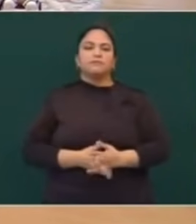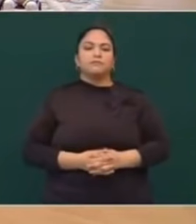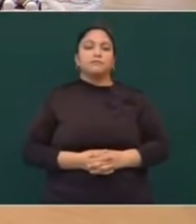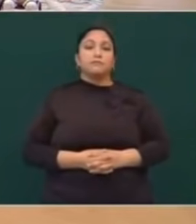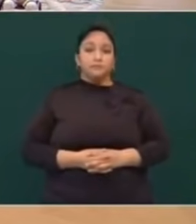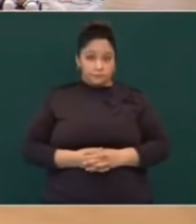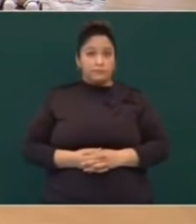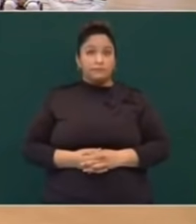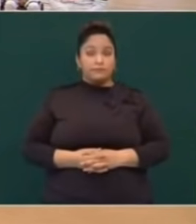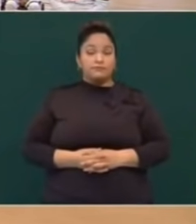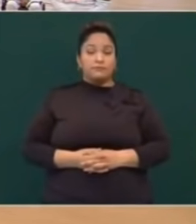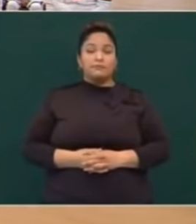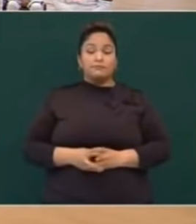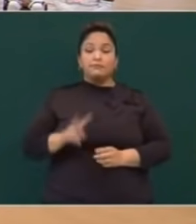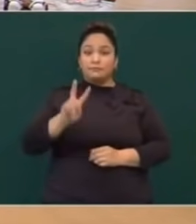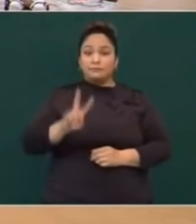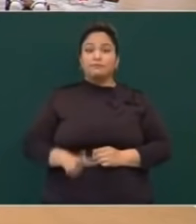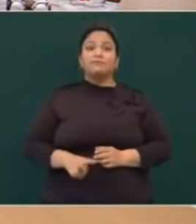algo especial